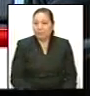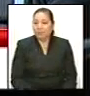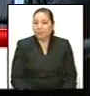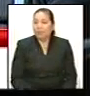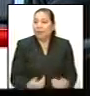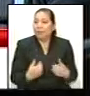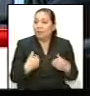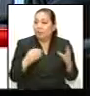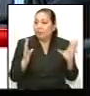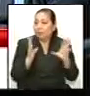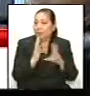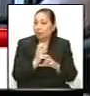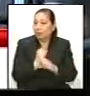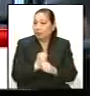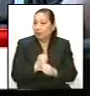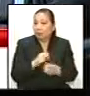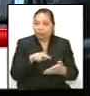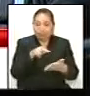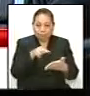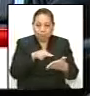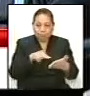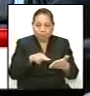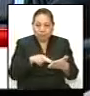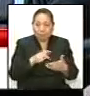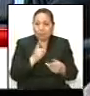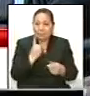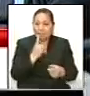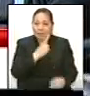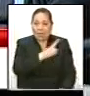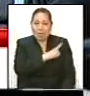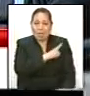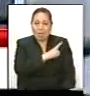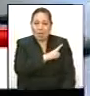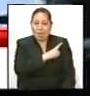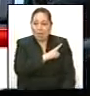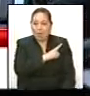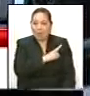tengo un resumen de las observaciones del primer grado